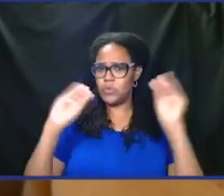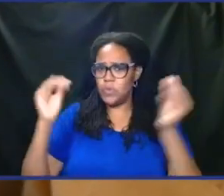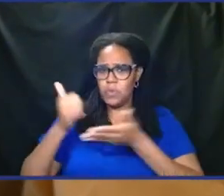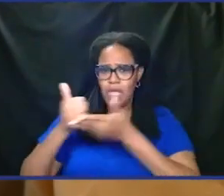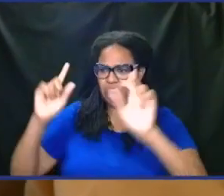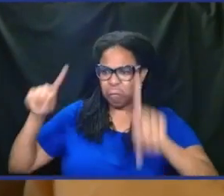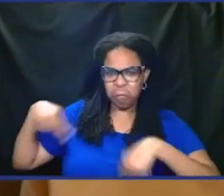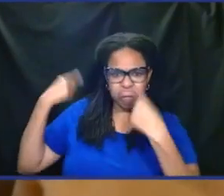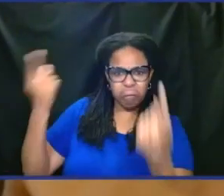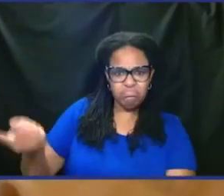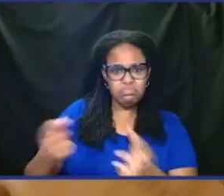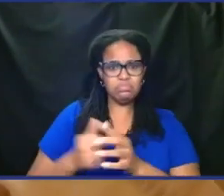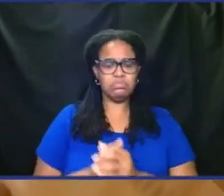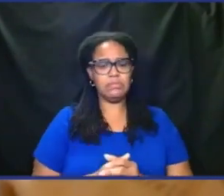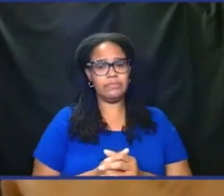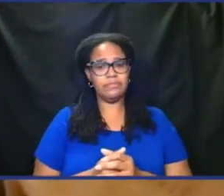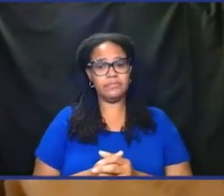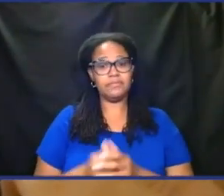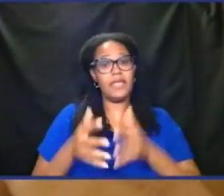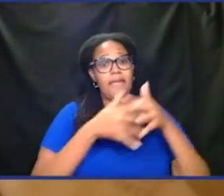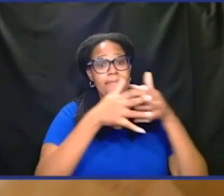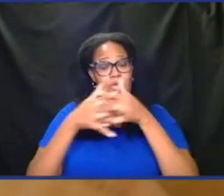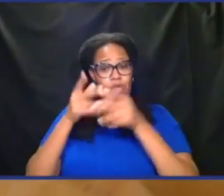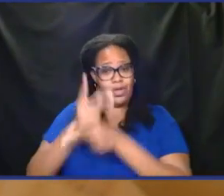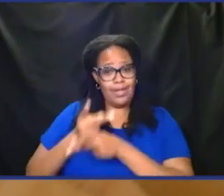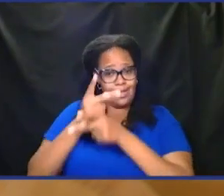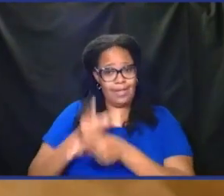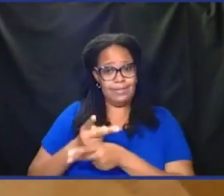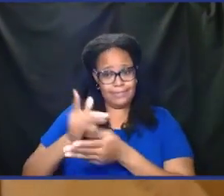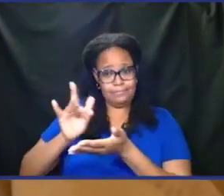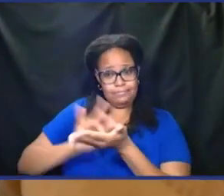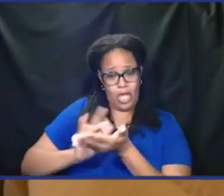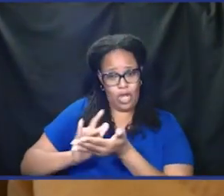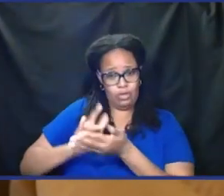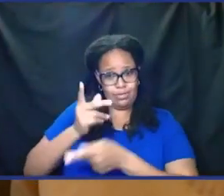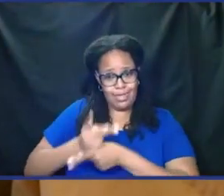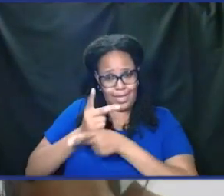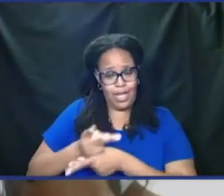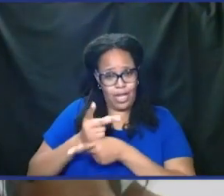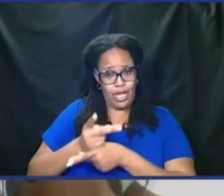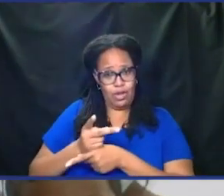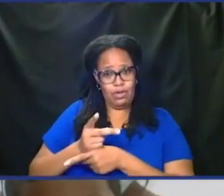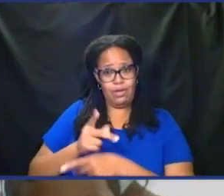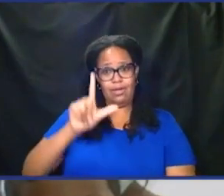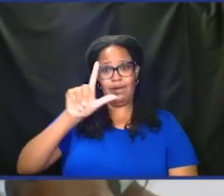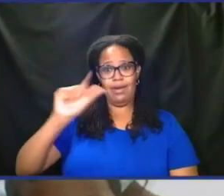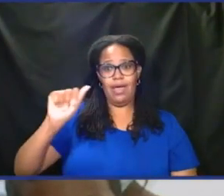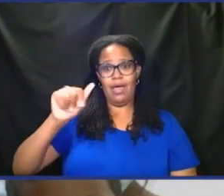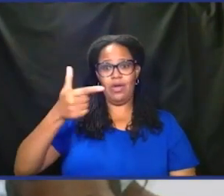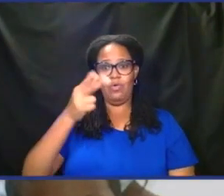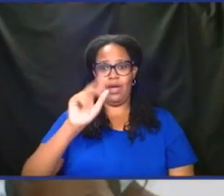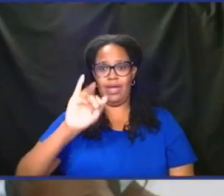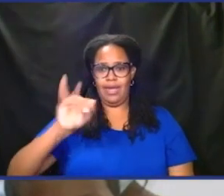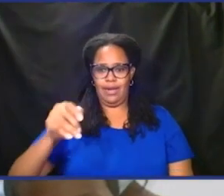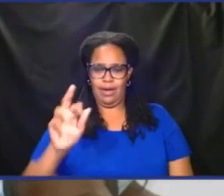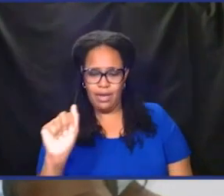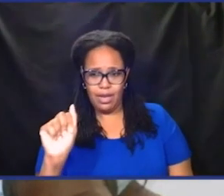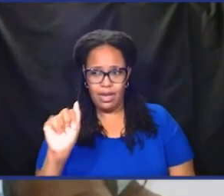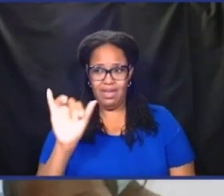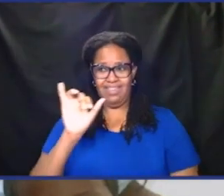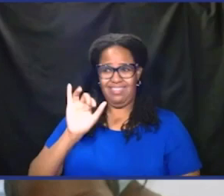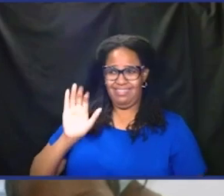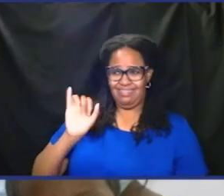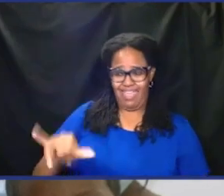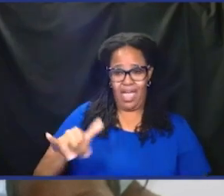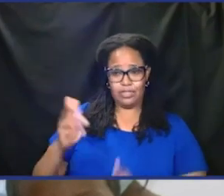La atención médica de Americares en la población migrante venezolana en La Guajira es sumamente importante porque